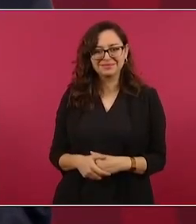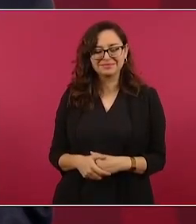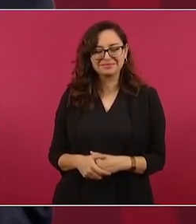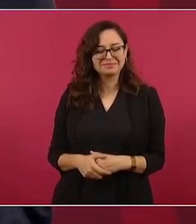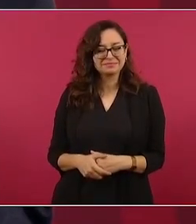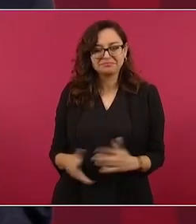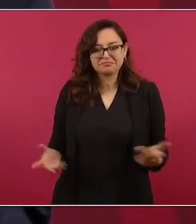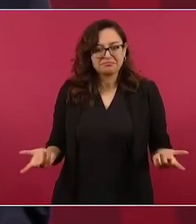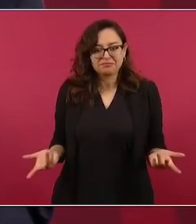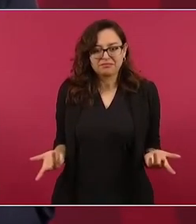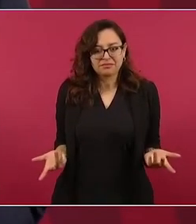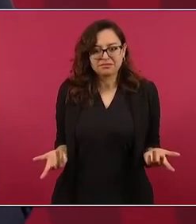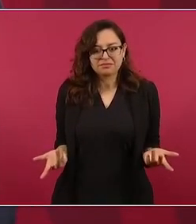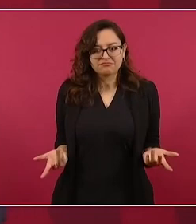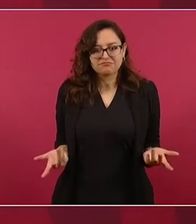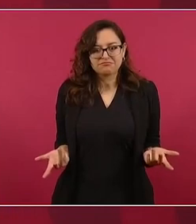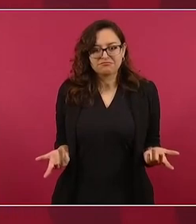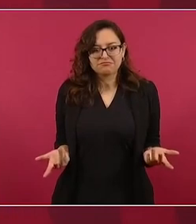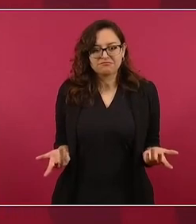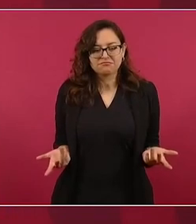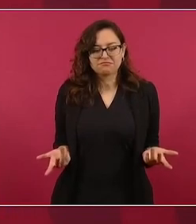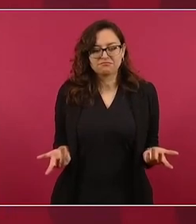sin acogerse, este es un asunto